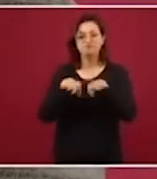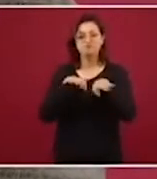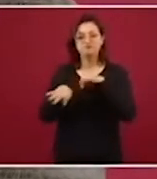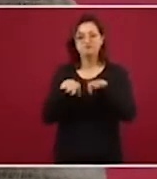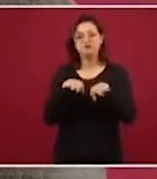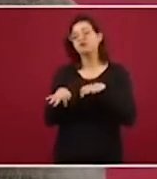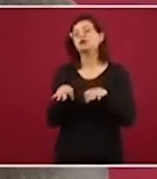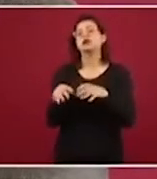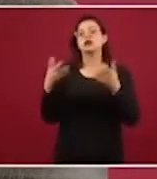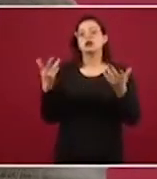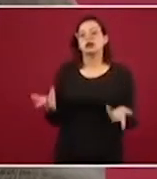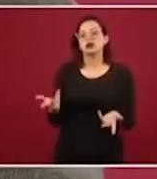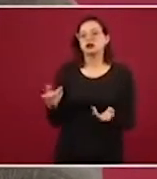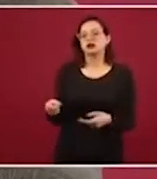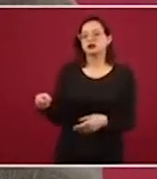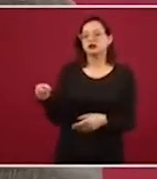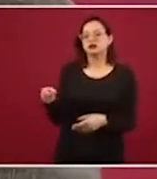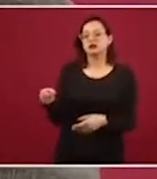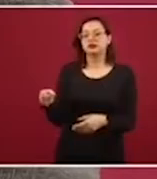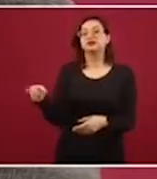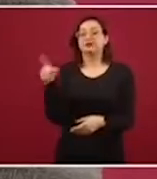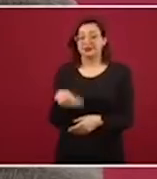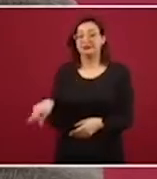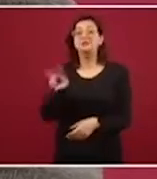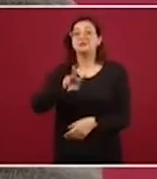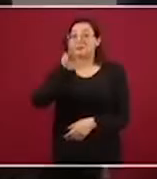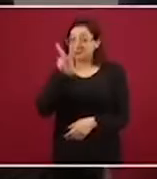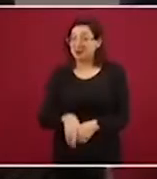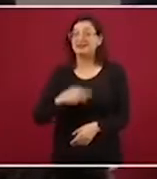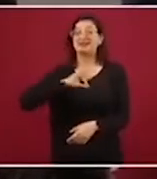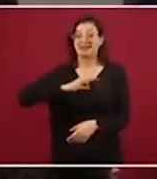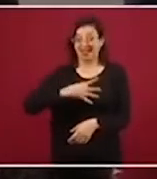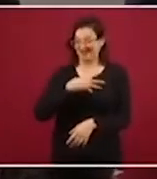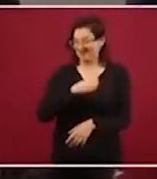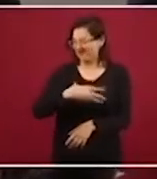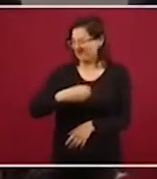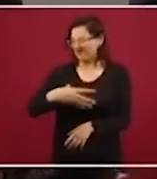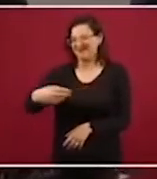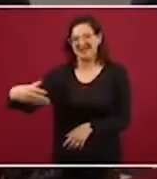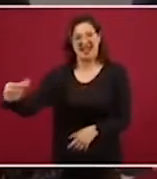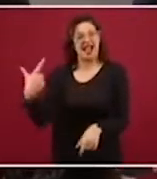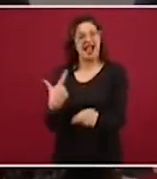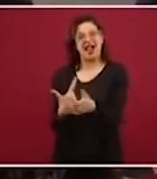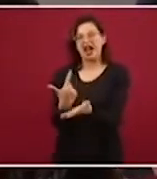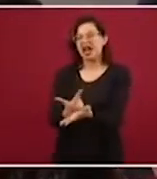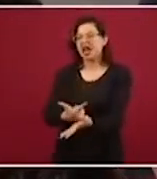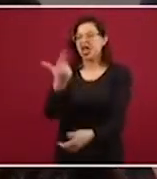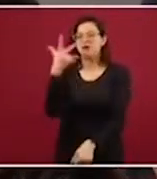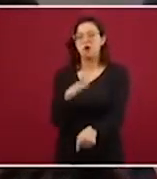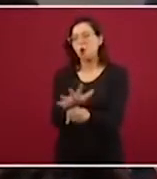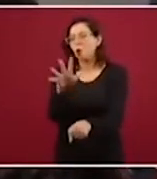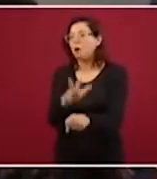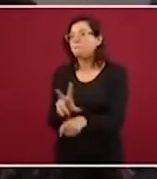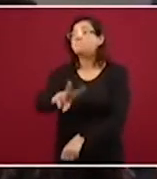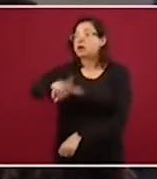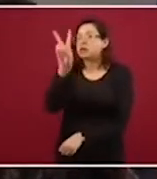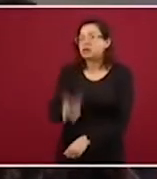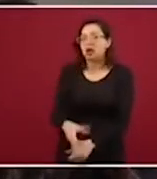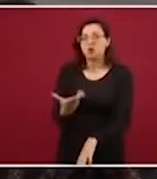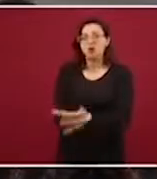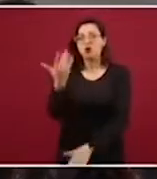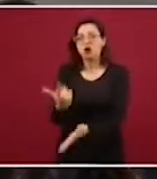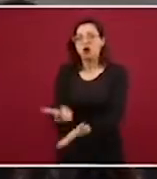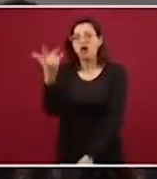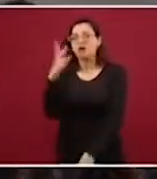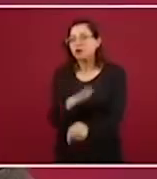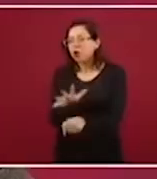contra de la es así es una epidemia es la epidemia de obesidad de diabetes de hiperlipidemia y todo